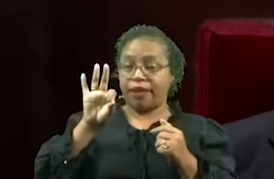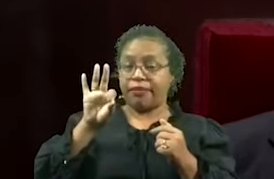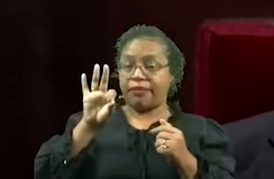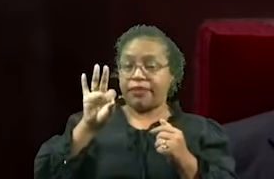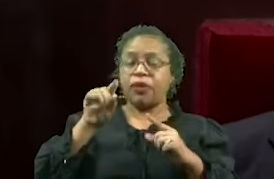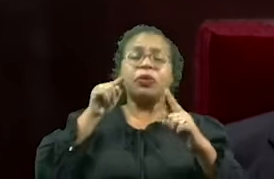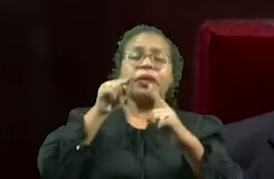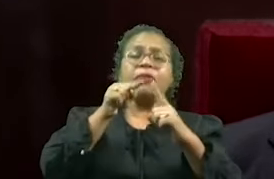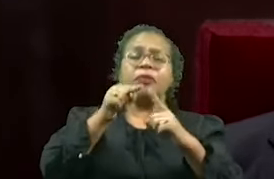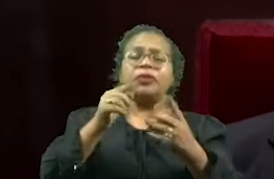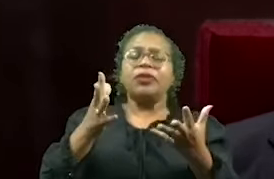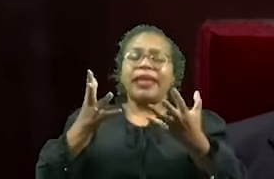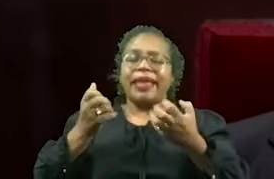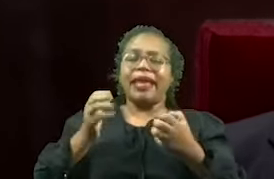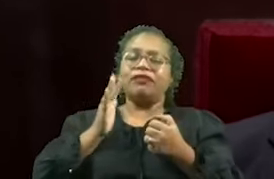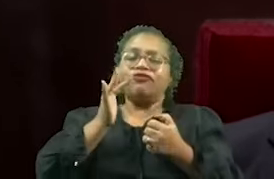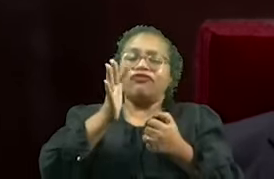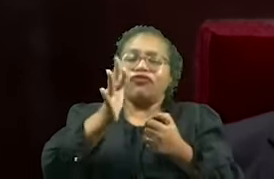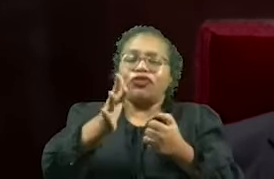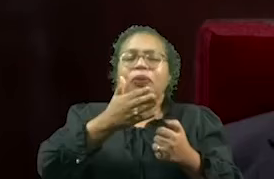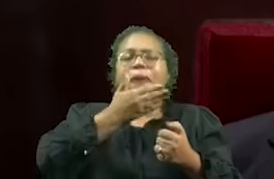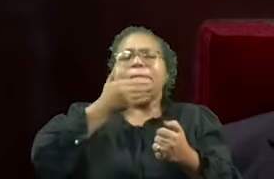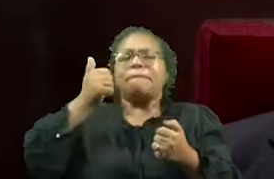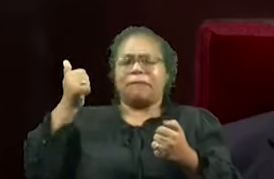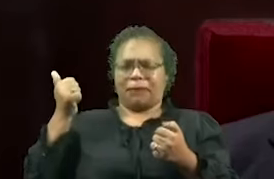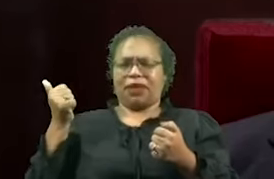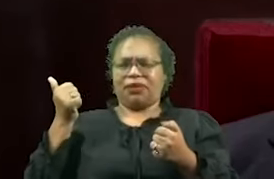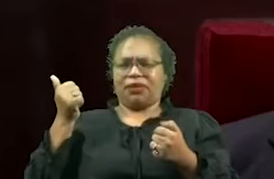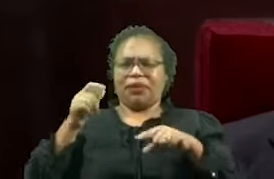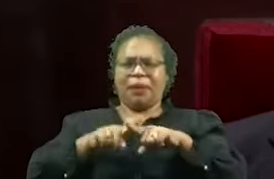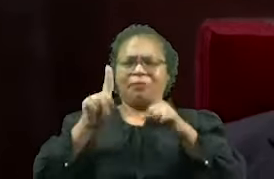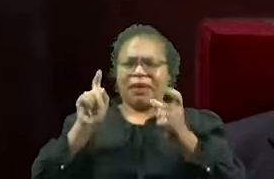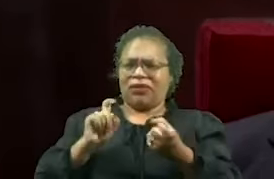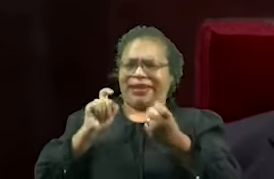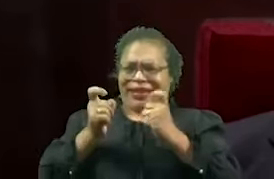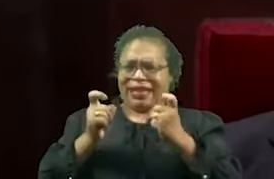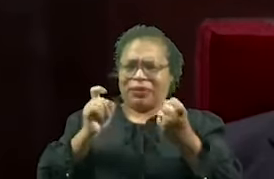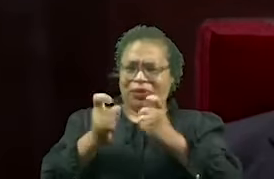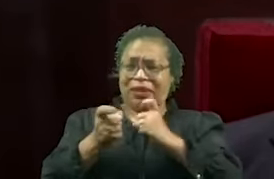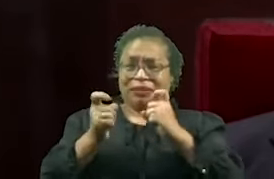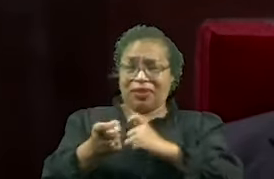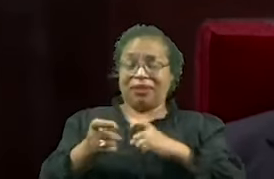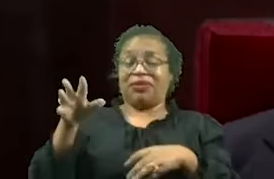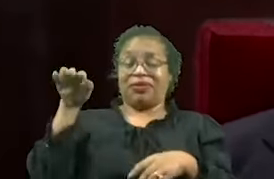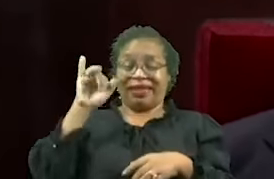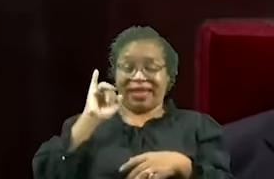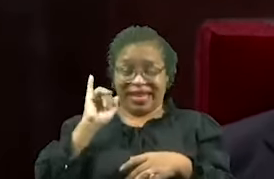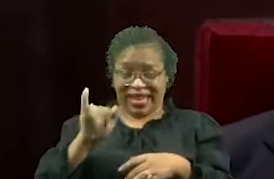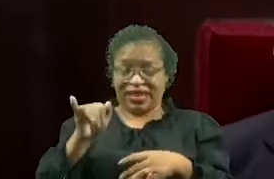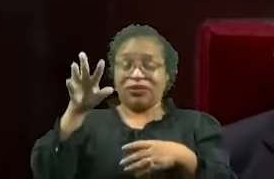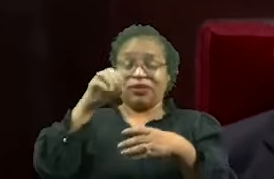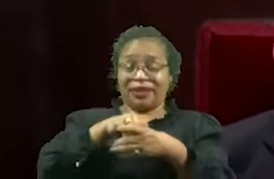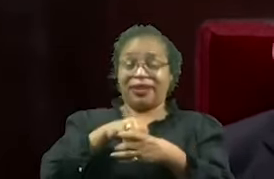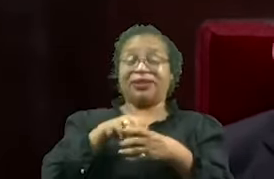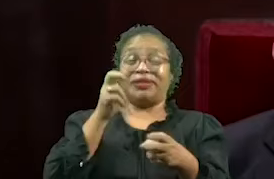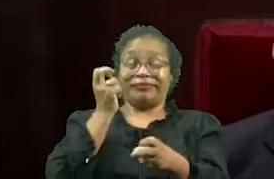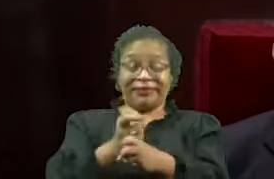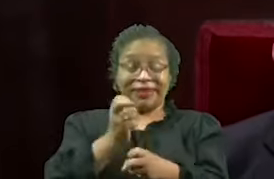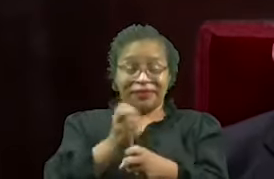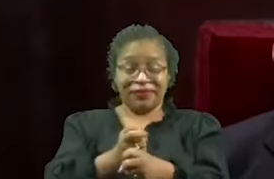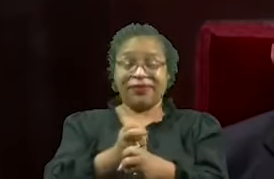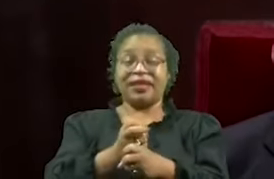mejor sin embargo cada alteración ha tenido Su costo recordemos por un instante los